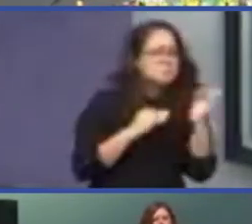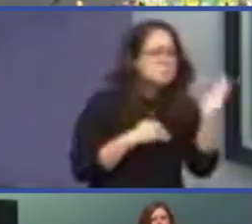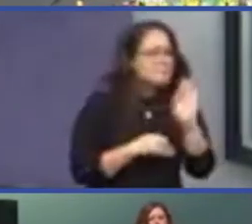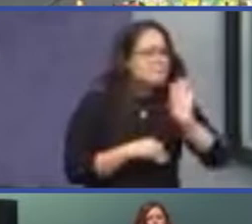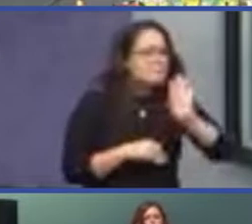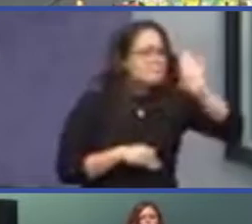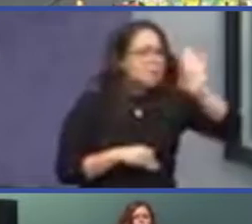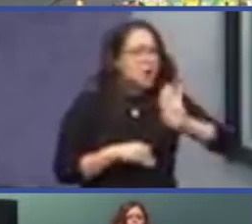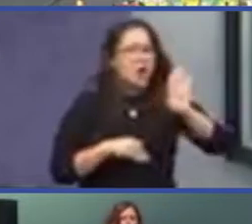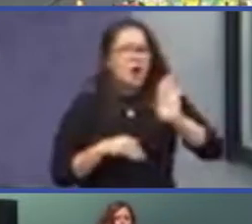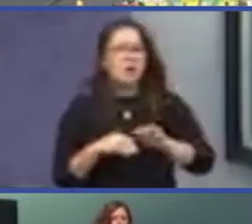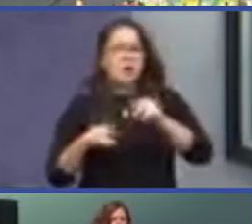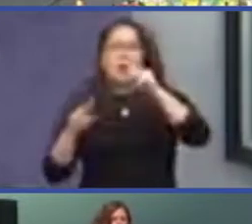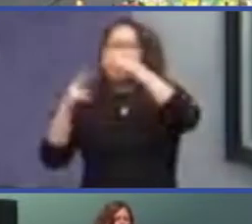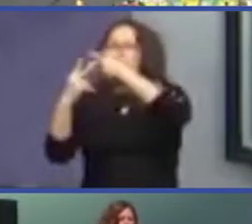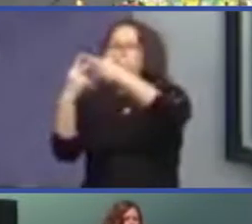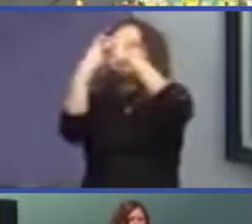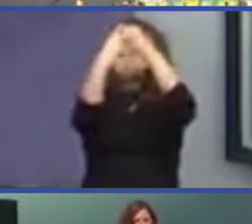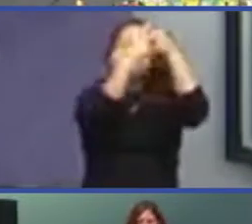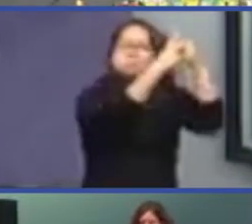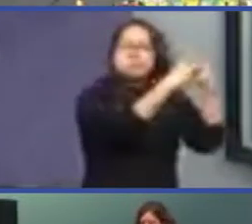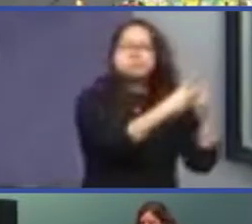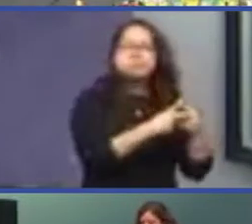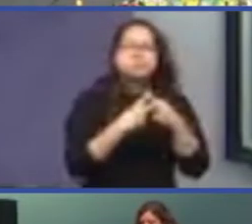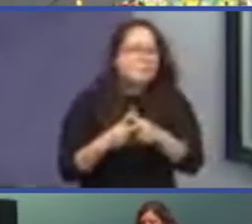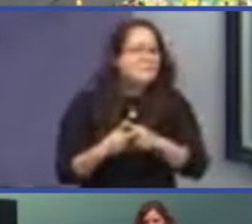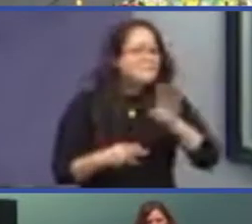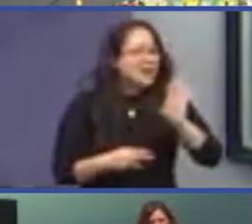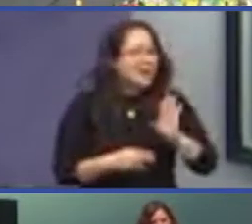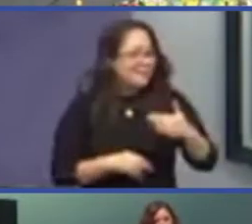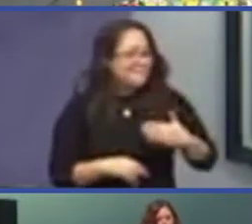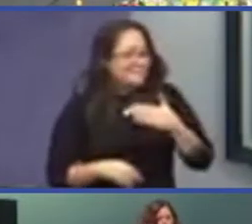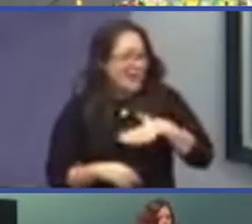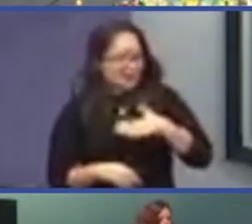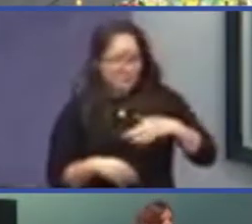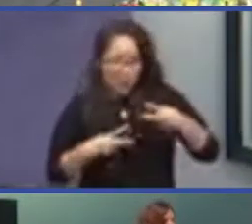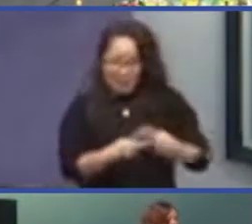en un piso de baño infinito o en un piso como este,